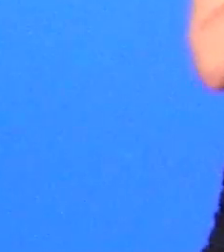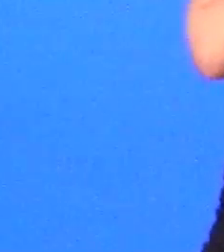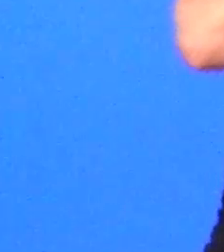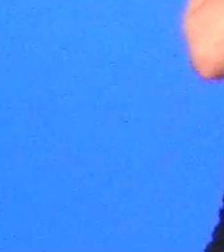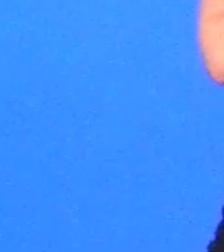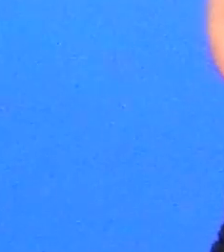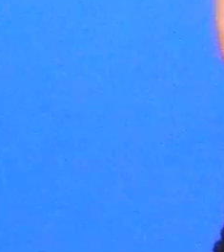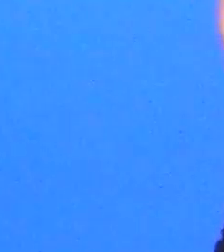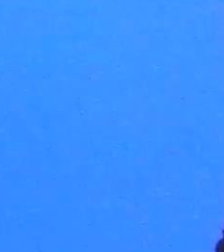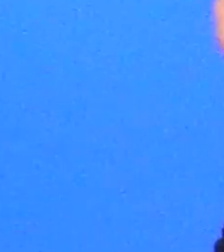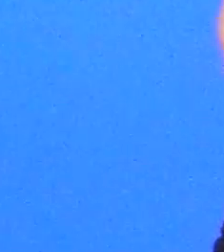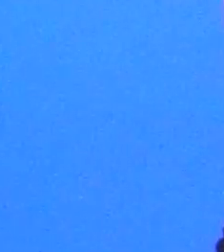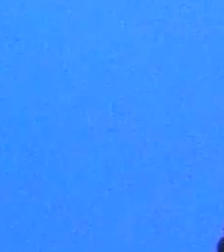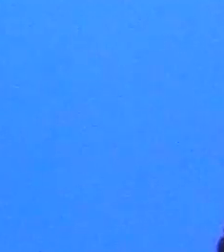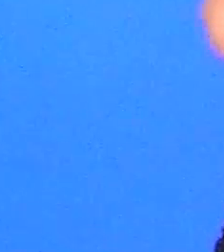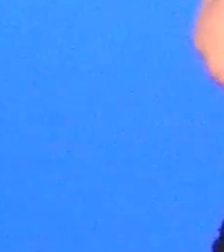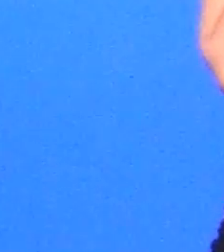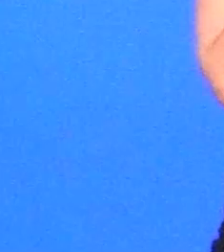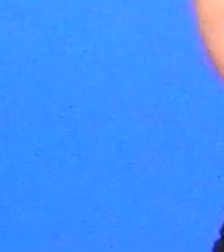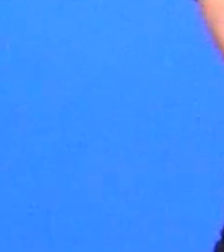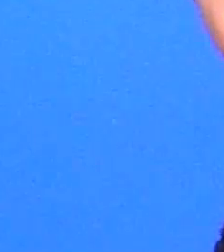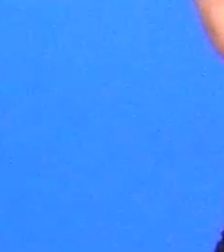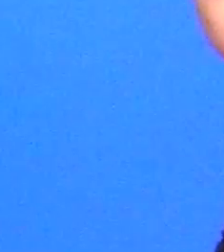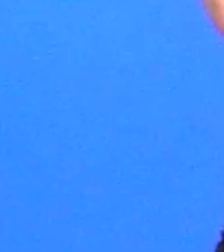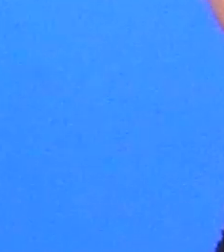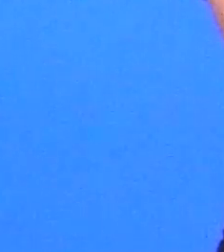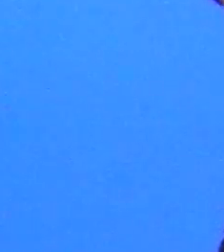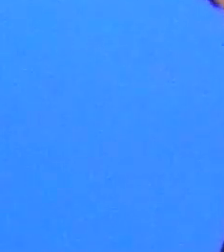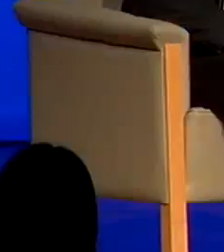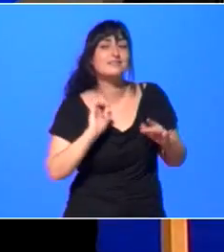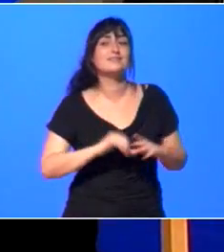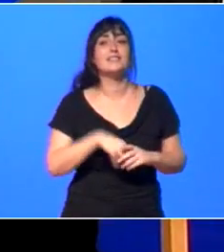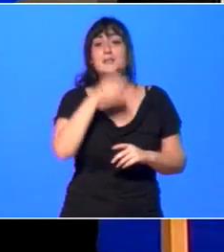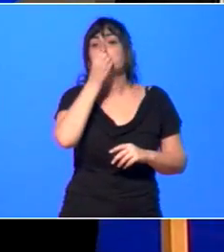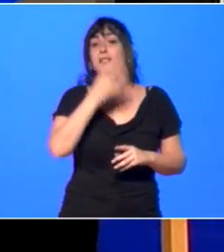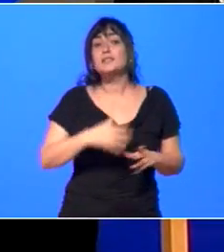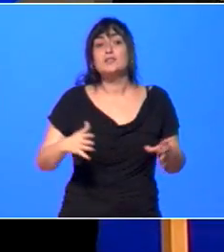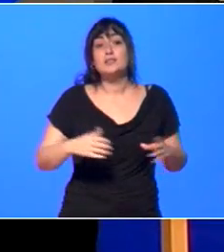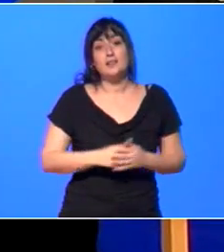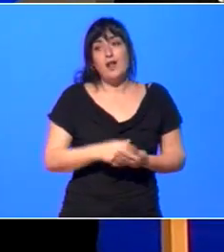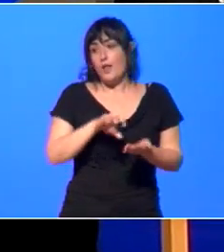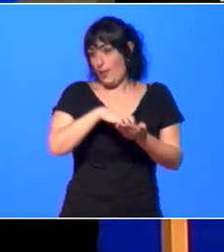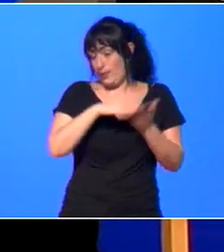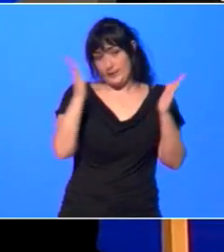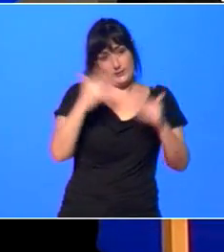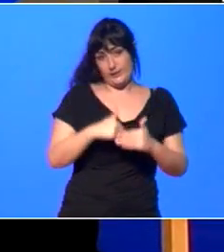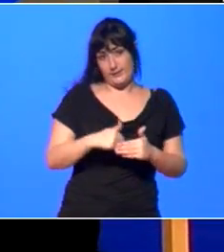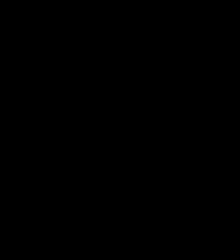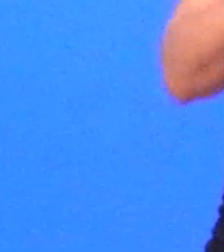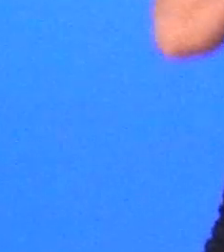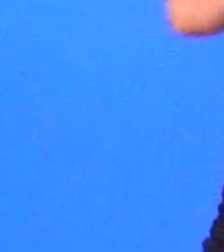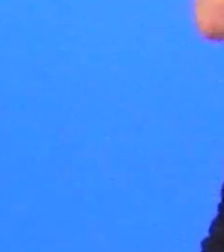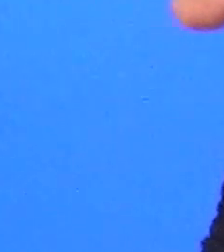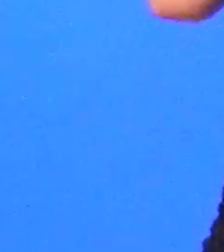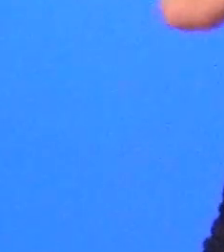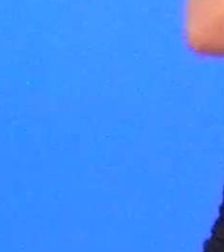a muchos buenos amigos y amigas que tengo aquí en este hermoso País Vasco. Bueno, sin duda alguna esa definición